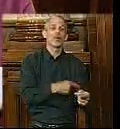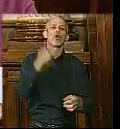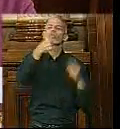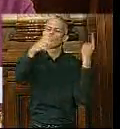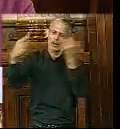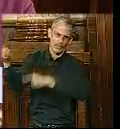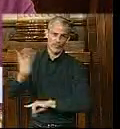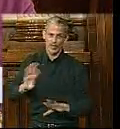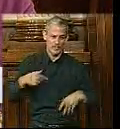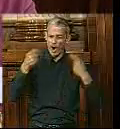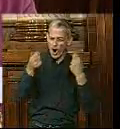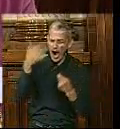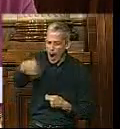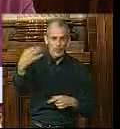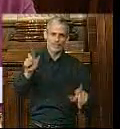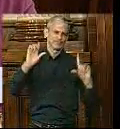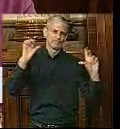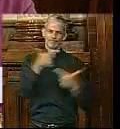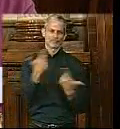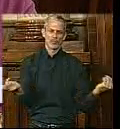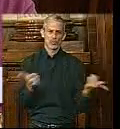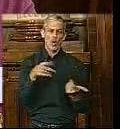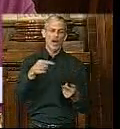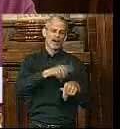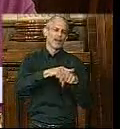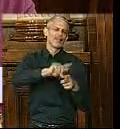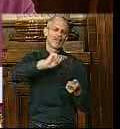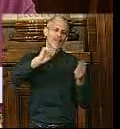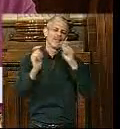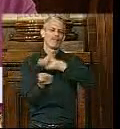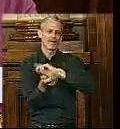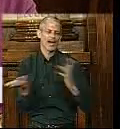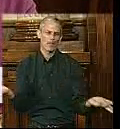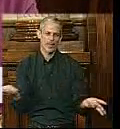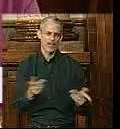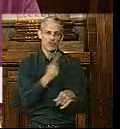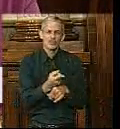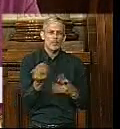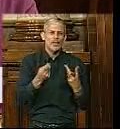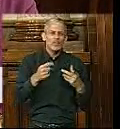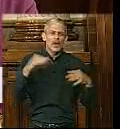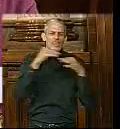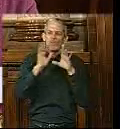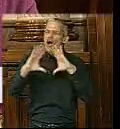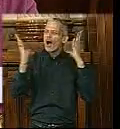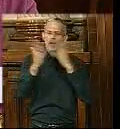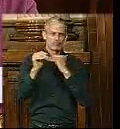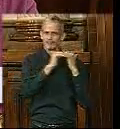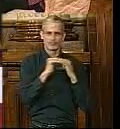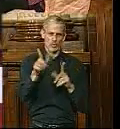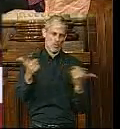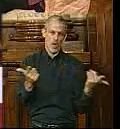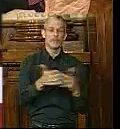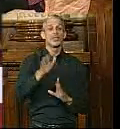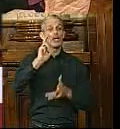en los diferentes países van a hacer que esto con el tiempo de todos modos vaya cambiando. Así que eso es... Hay que decir que la lengua